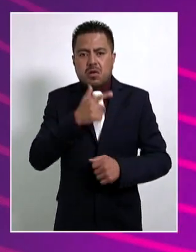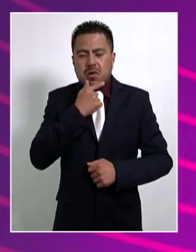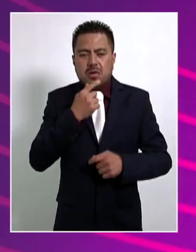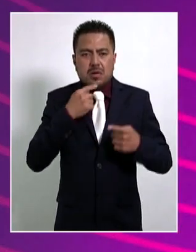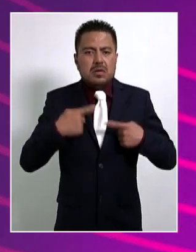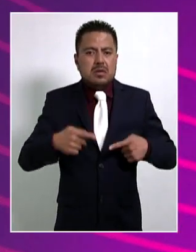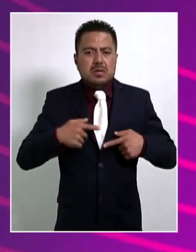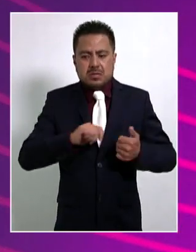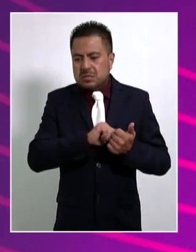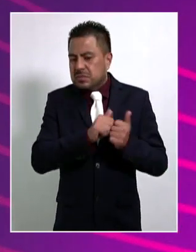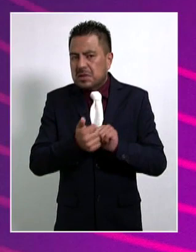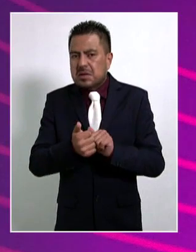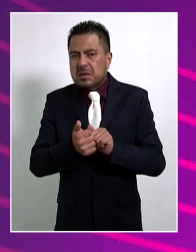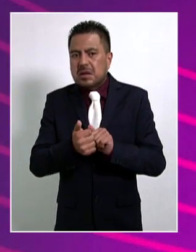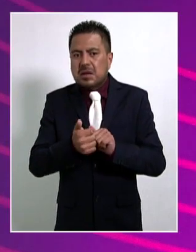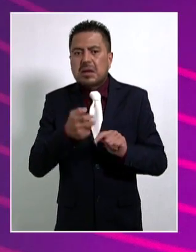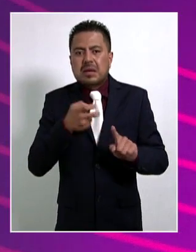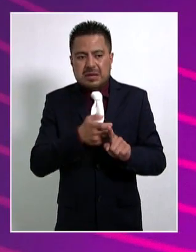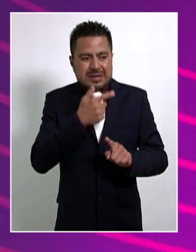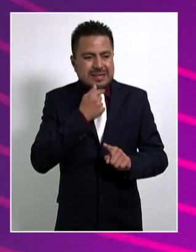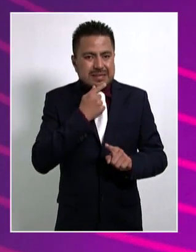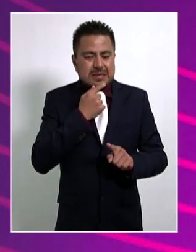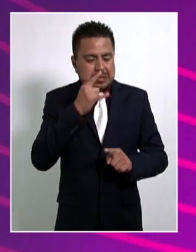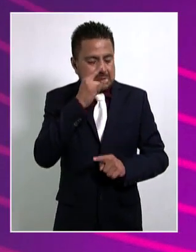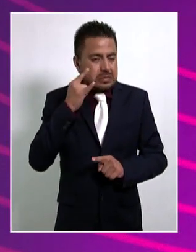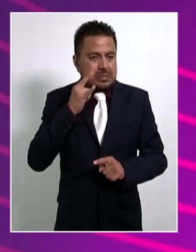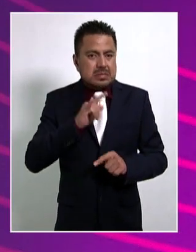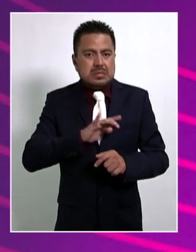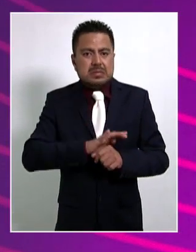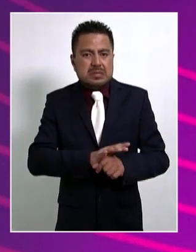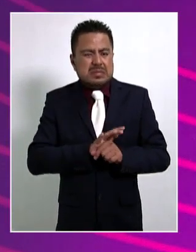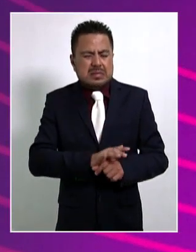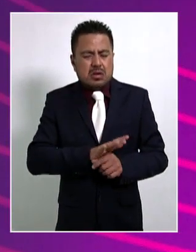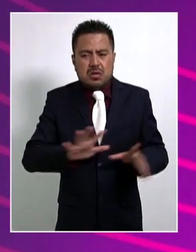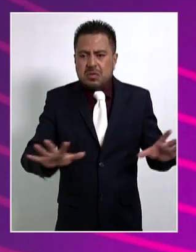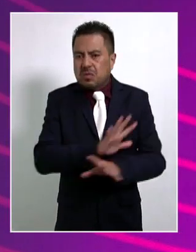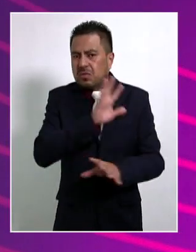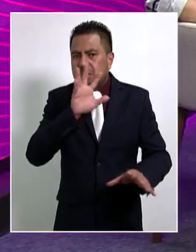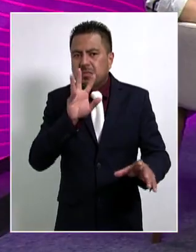personas transmasculinas, que era invisibilizarme completamente.